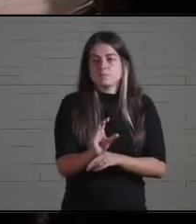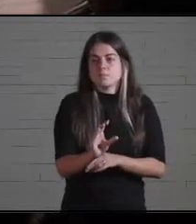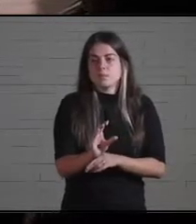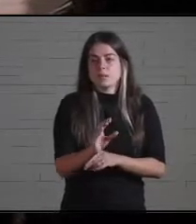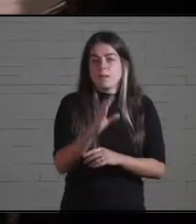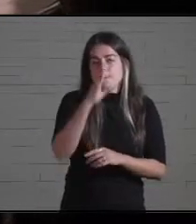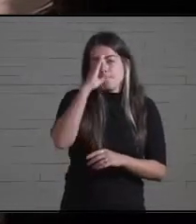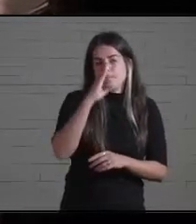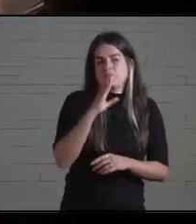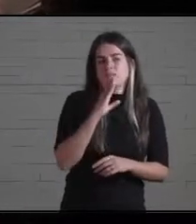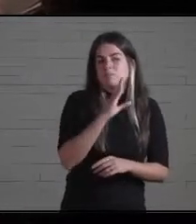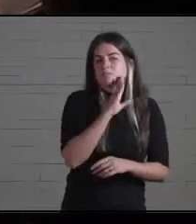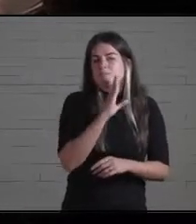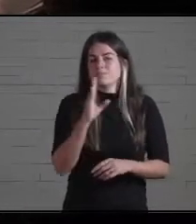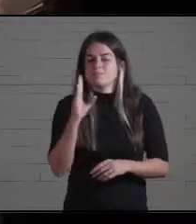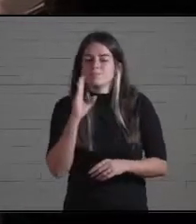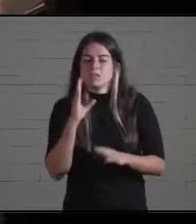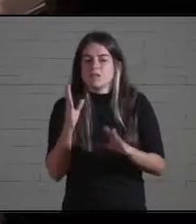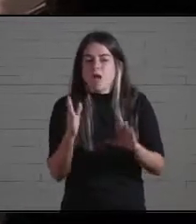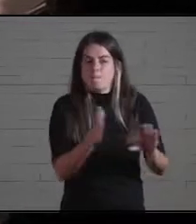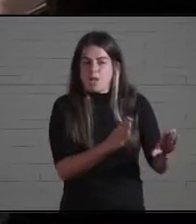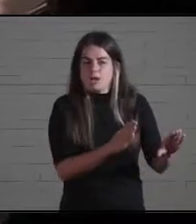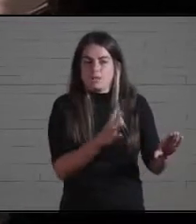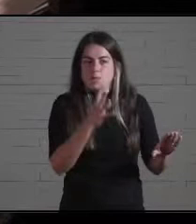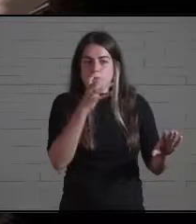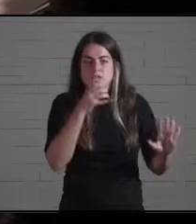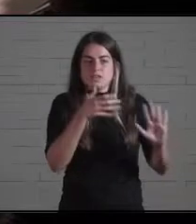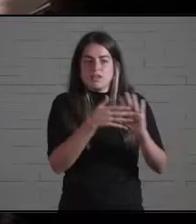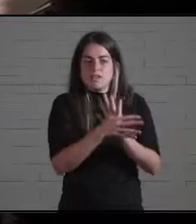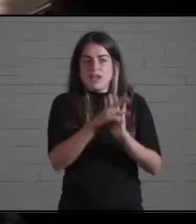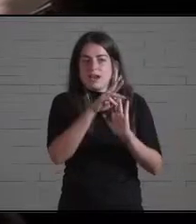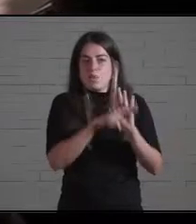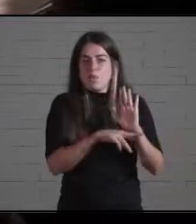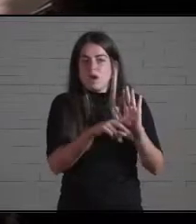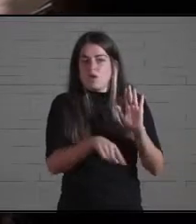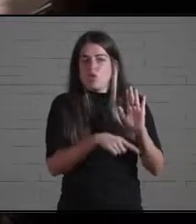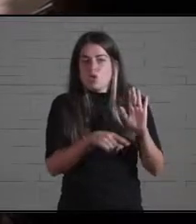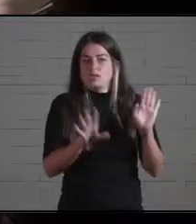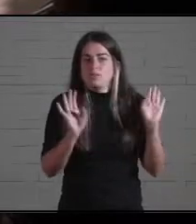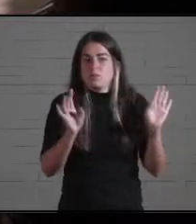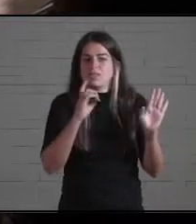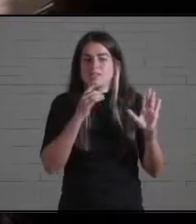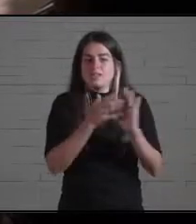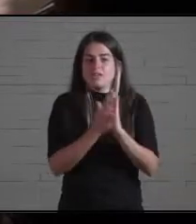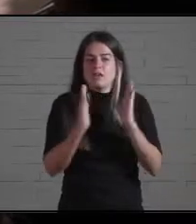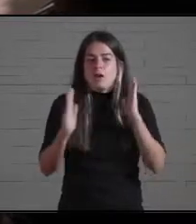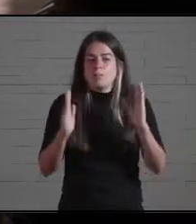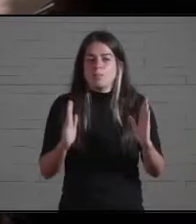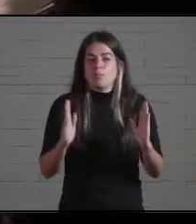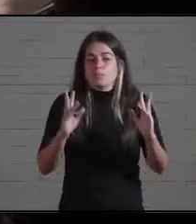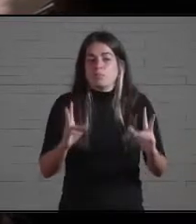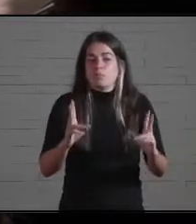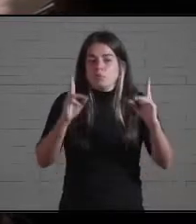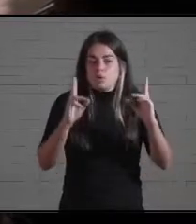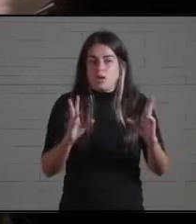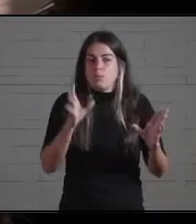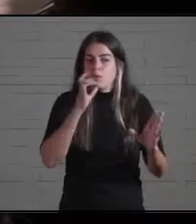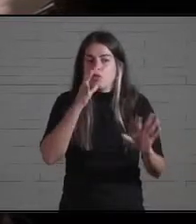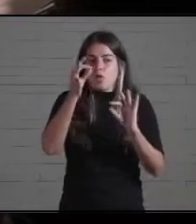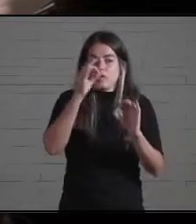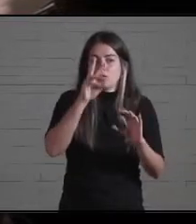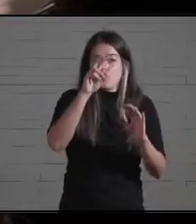maternidad y paternidad, que es otra historia porque no son regulares, es para un momento puntual, tenemos los datos entre